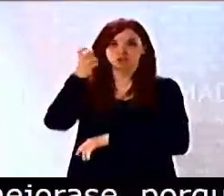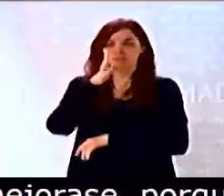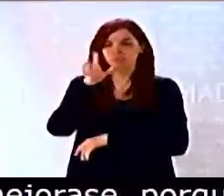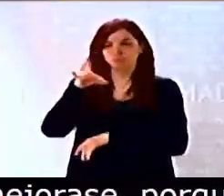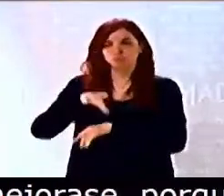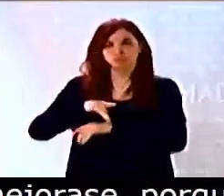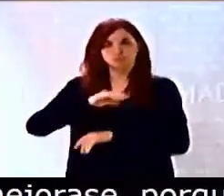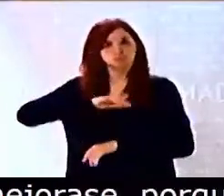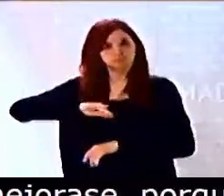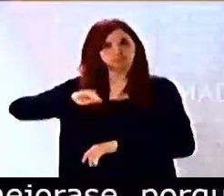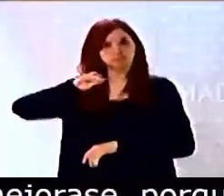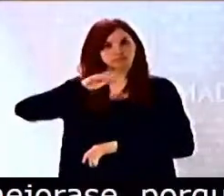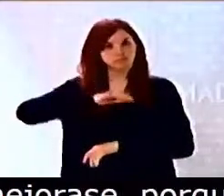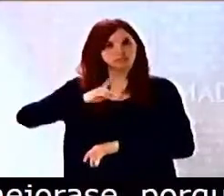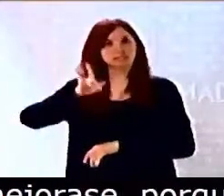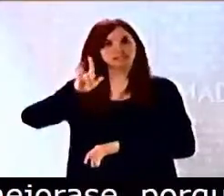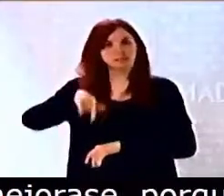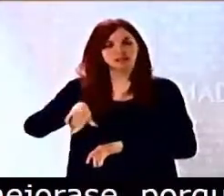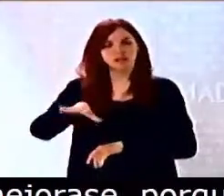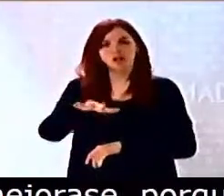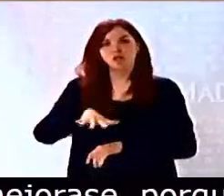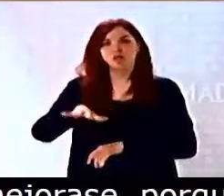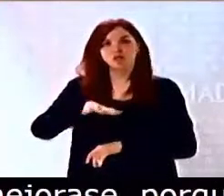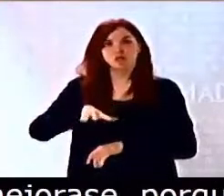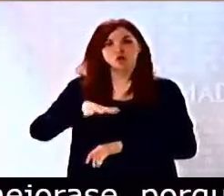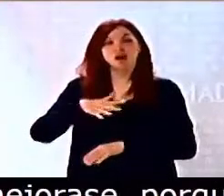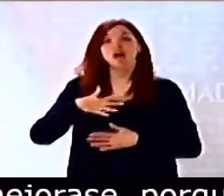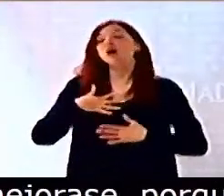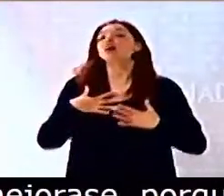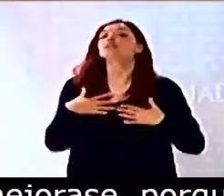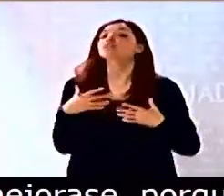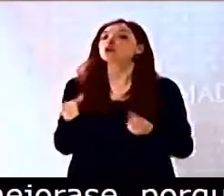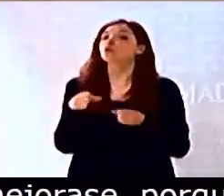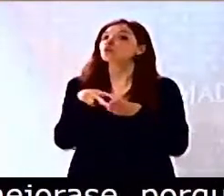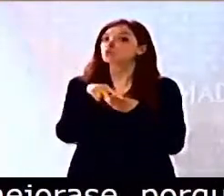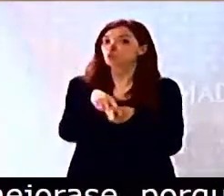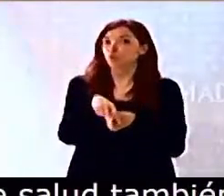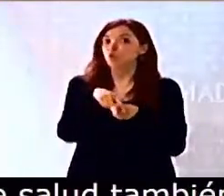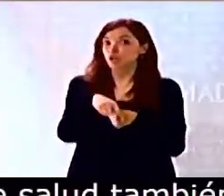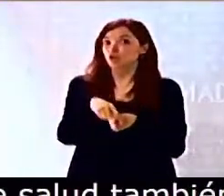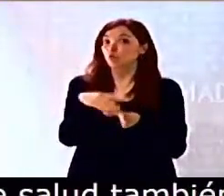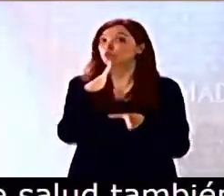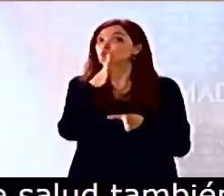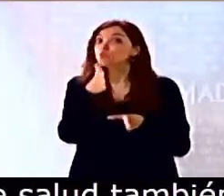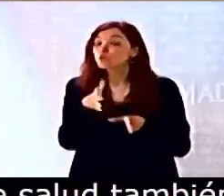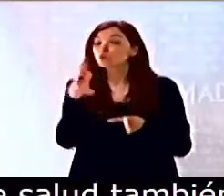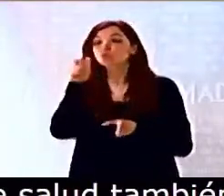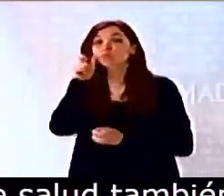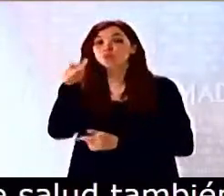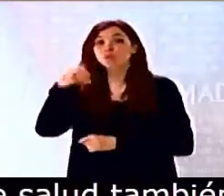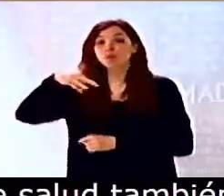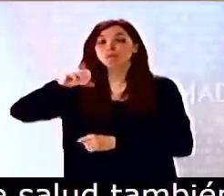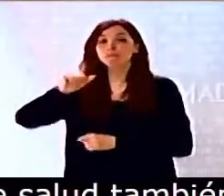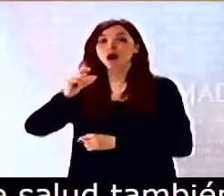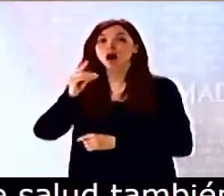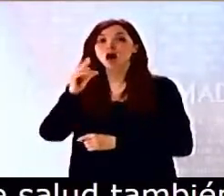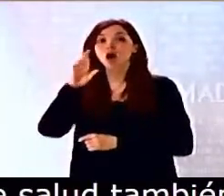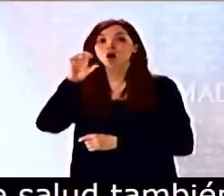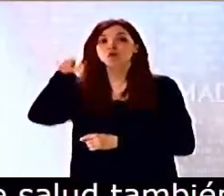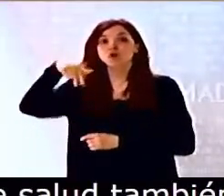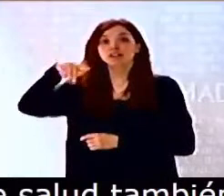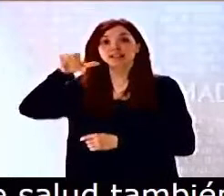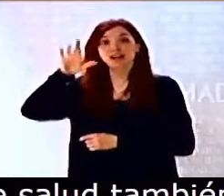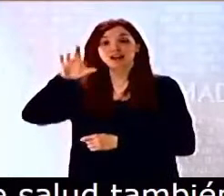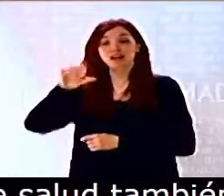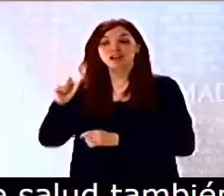la zona de salud también de Trujillo. Y Madroñera, como saben ustedes, es una de las localidades que pertenece a la